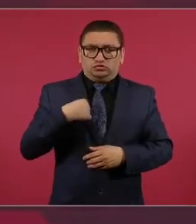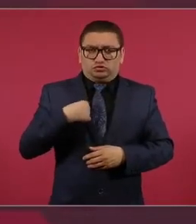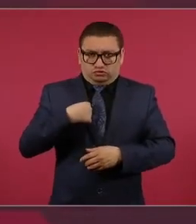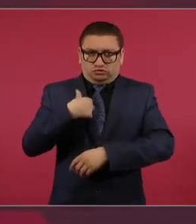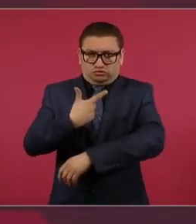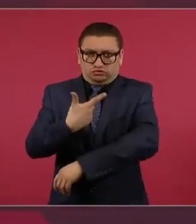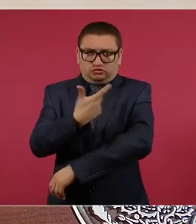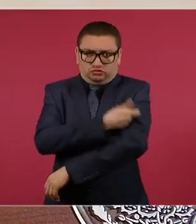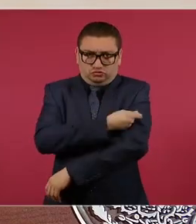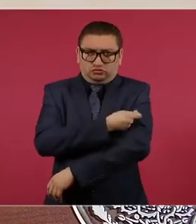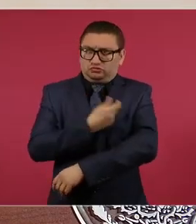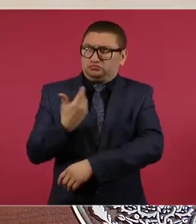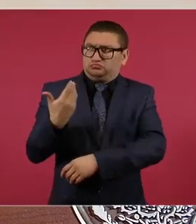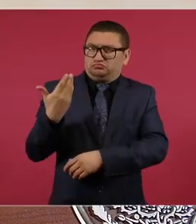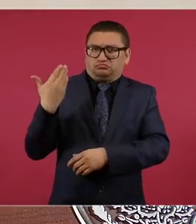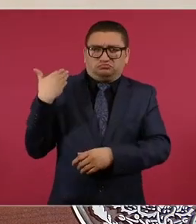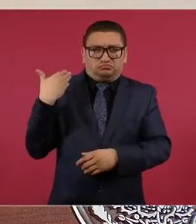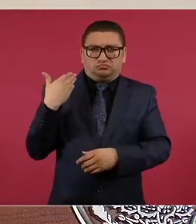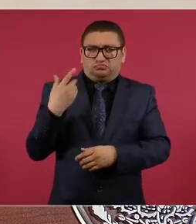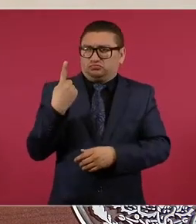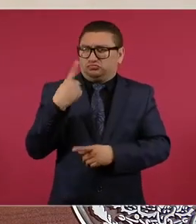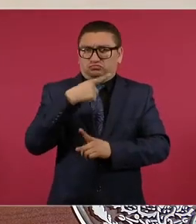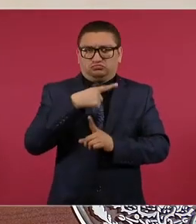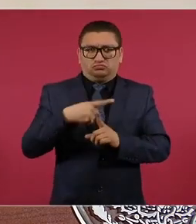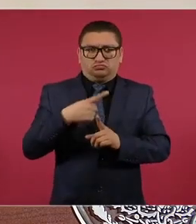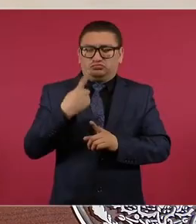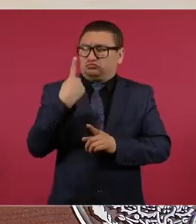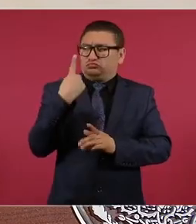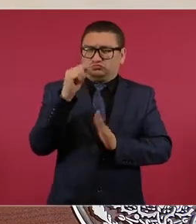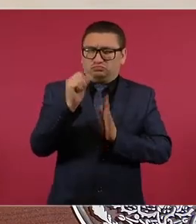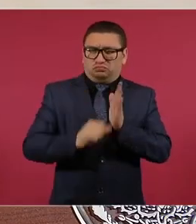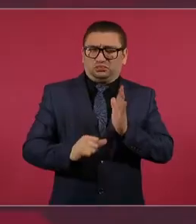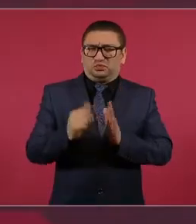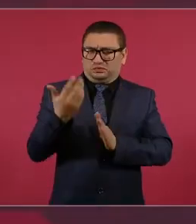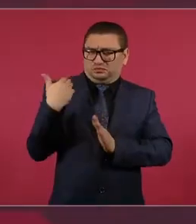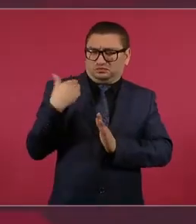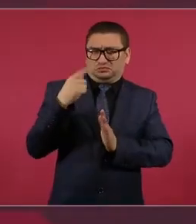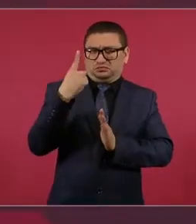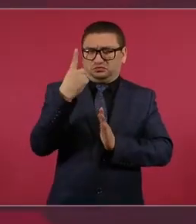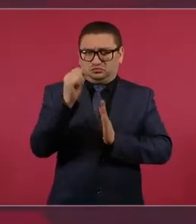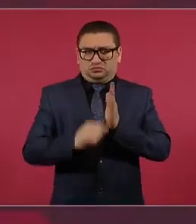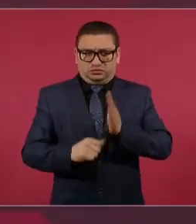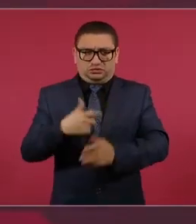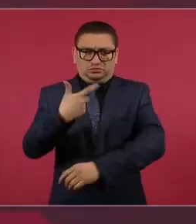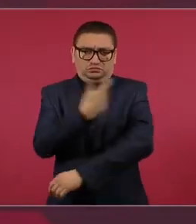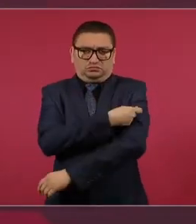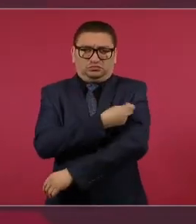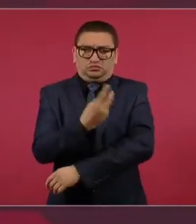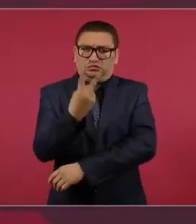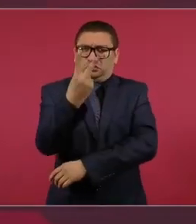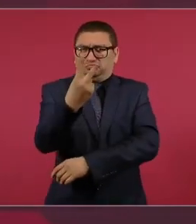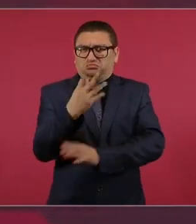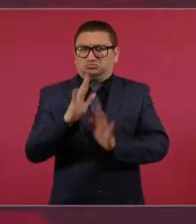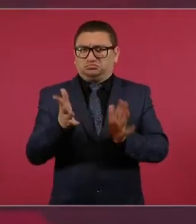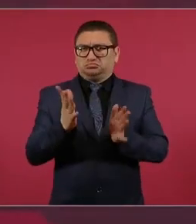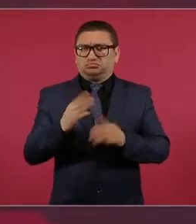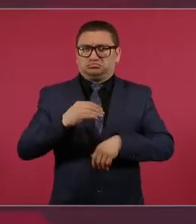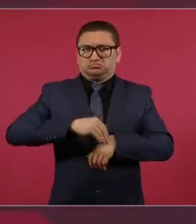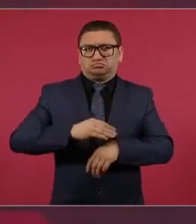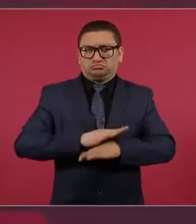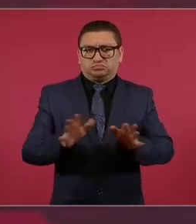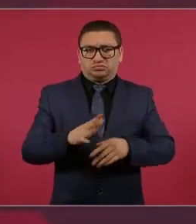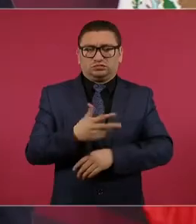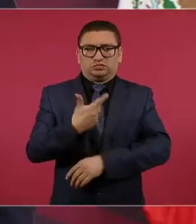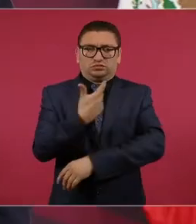vacuné hace como un mes me puse las dos vacunas